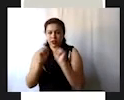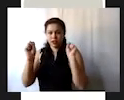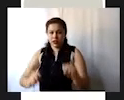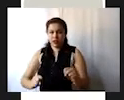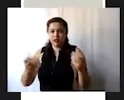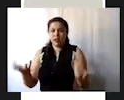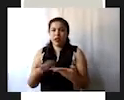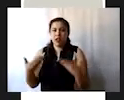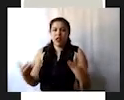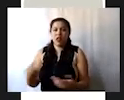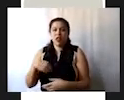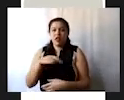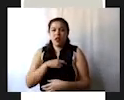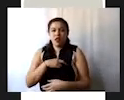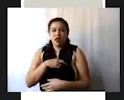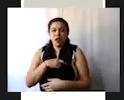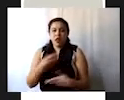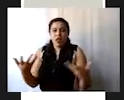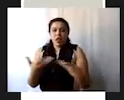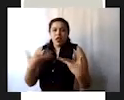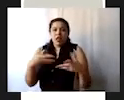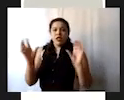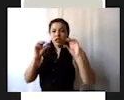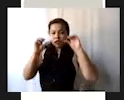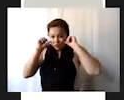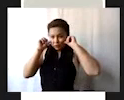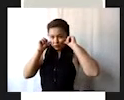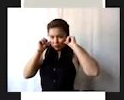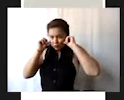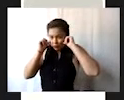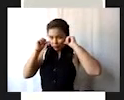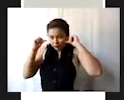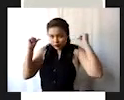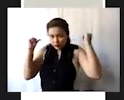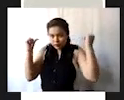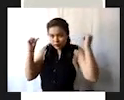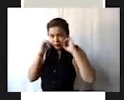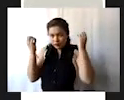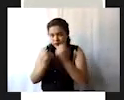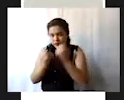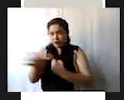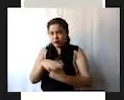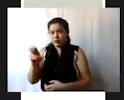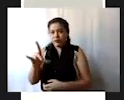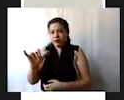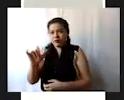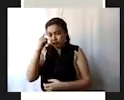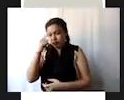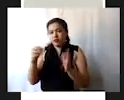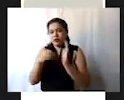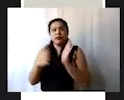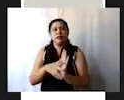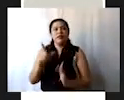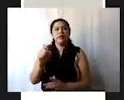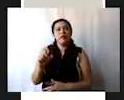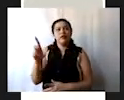ahí donde el quehacer de las organizaciones de la sociedad civil cuando se trata de la Agenda 2030